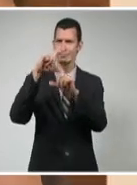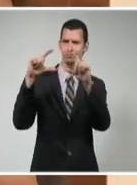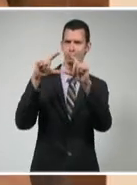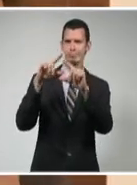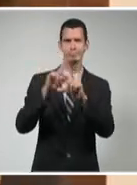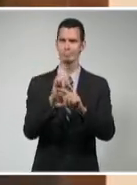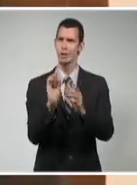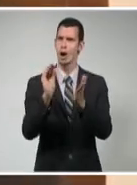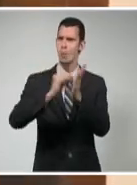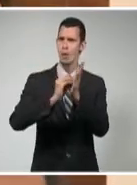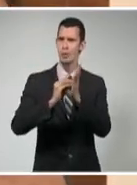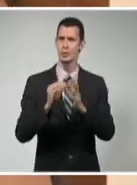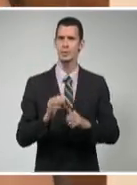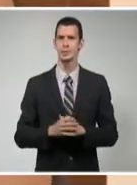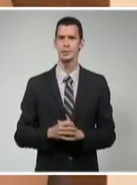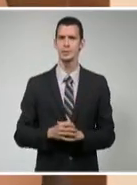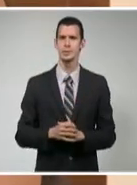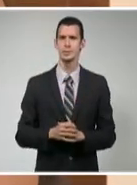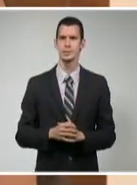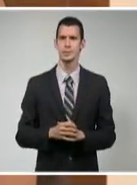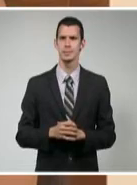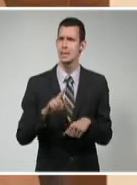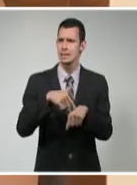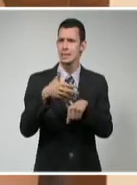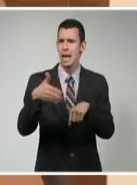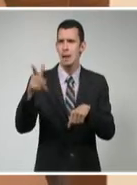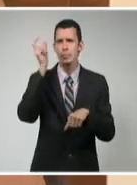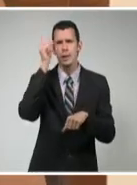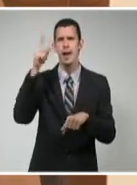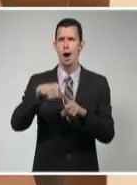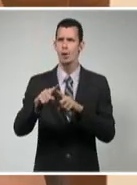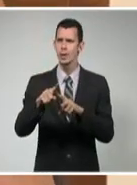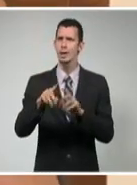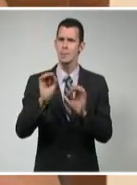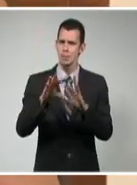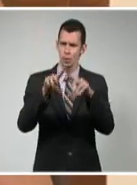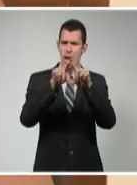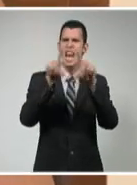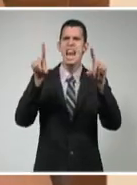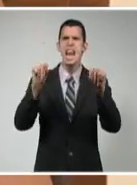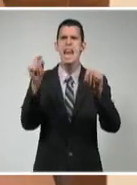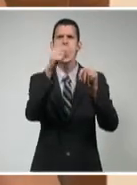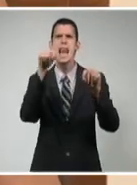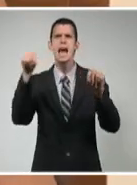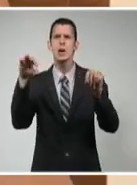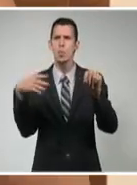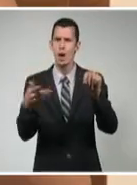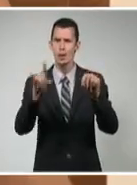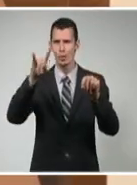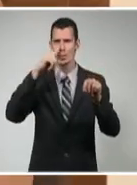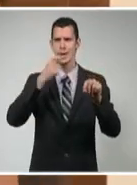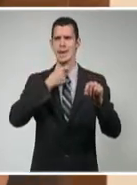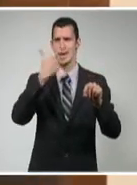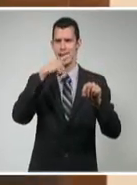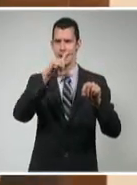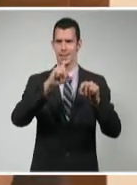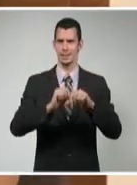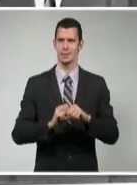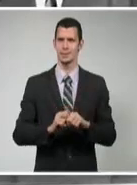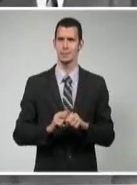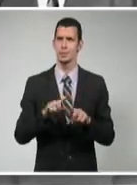es de nacional, sino de unión. Y ciertamente le da un equilibrio mayor a la... O sea, cuando tú ves los bocetos te das cuenta de que la N